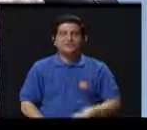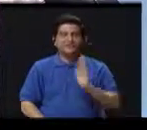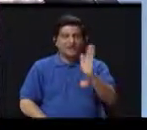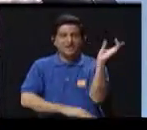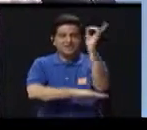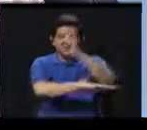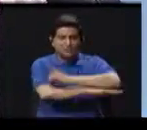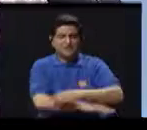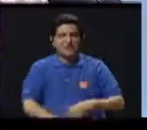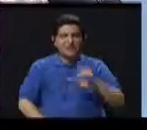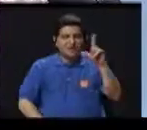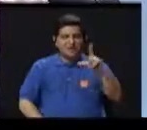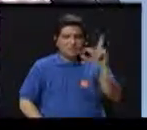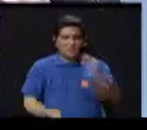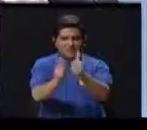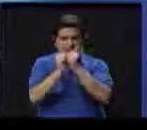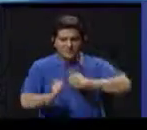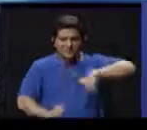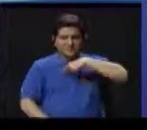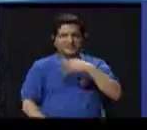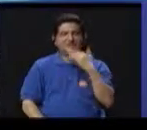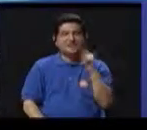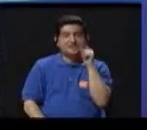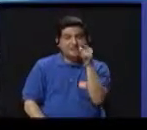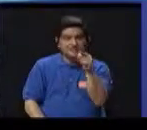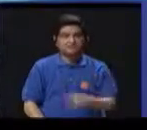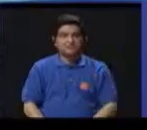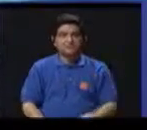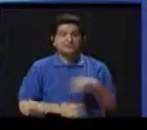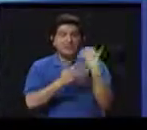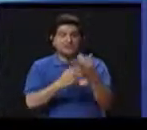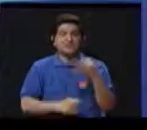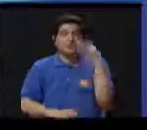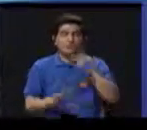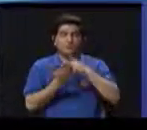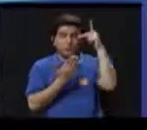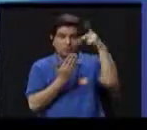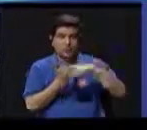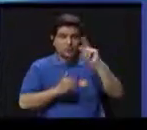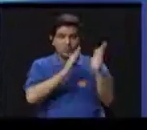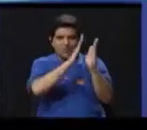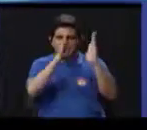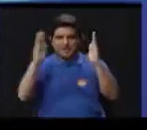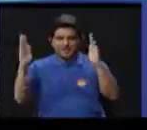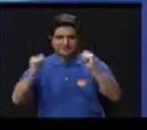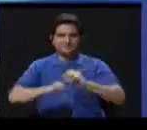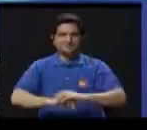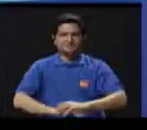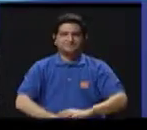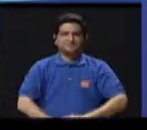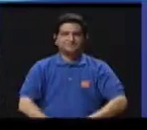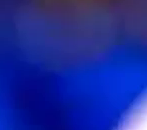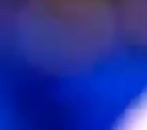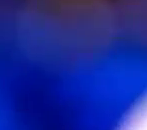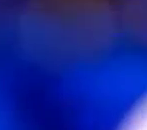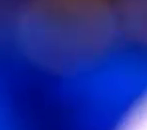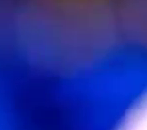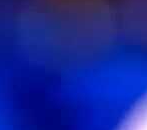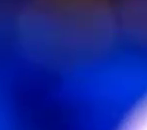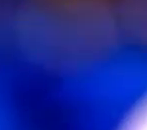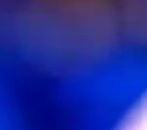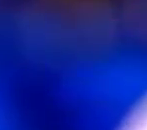acompaña cada lunes. Así es. Bien, muchísimas gracias a todos ustedes. Los esperamos en nuestro próximo lunes de Cinemateca.